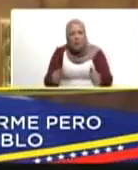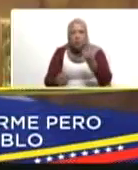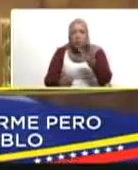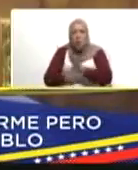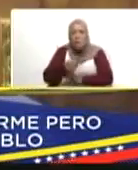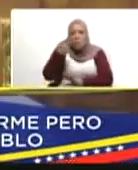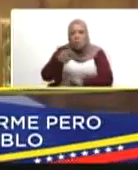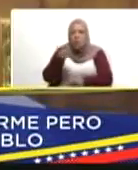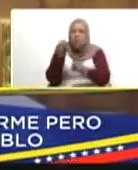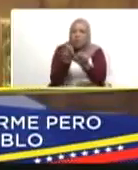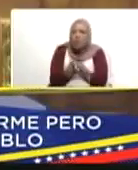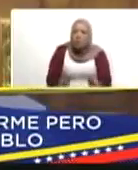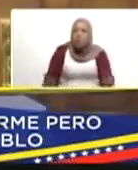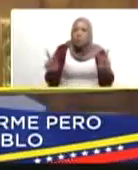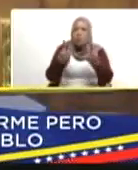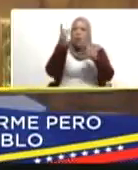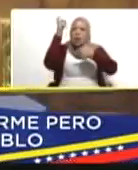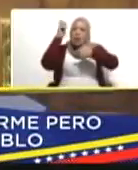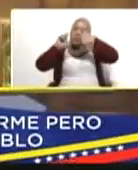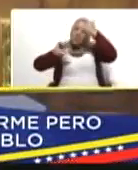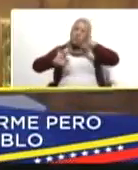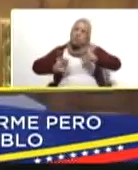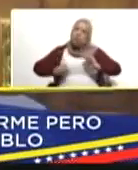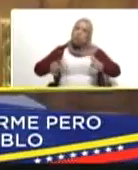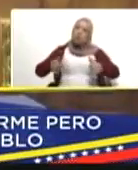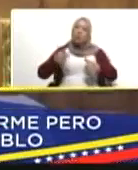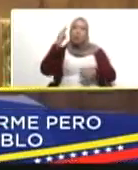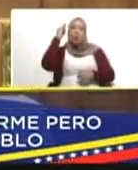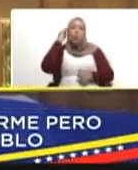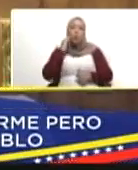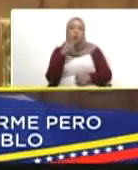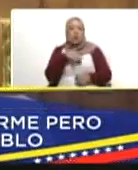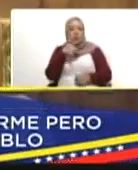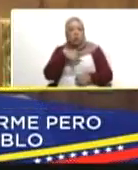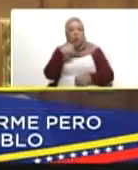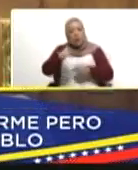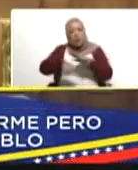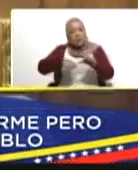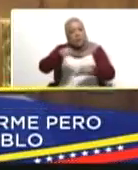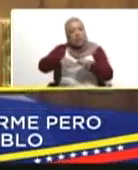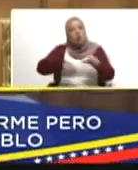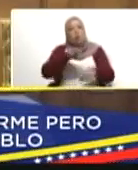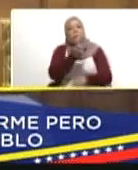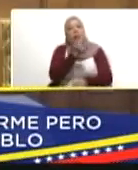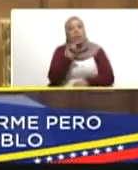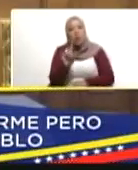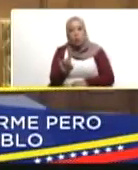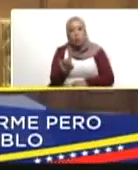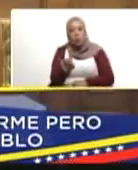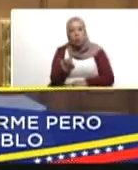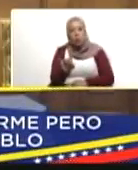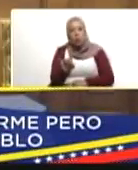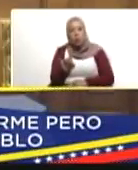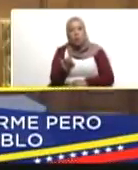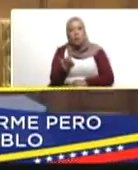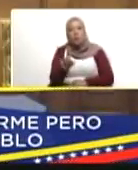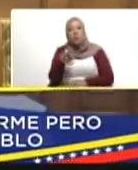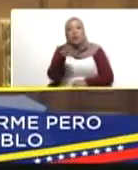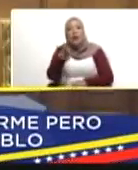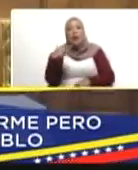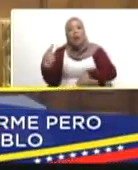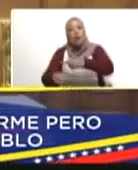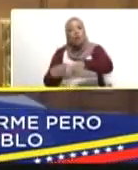políticas del chavismo original del bolivarianismo del siglo XX y la la r de la